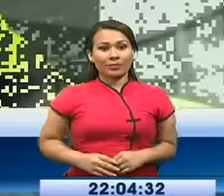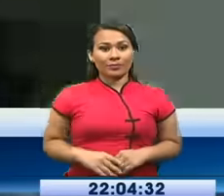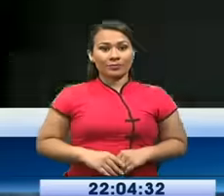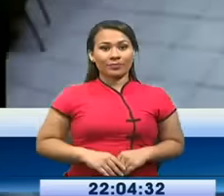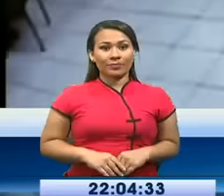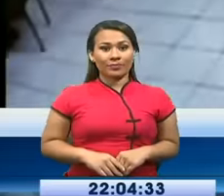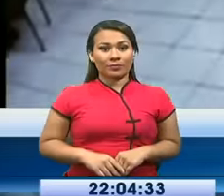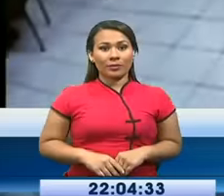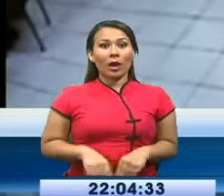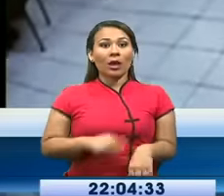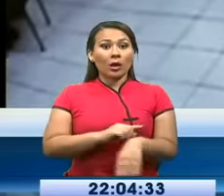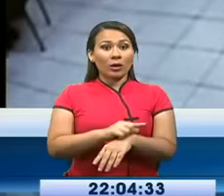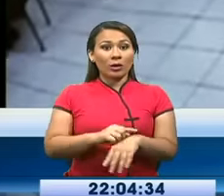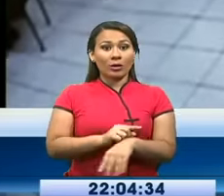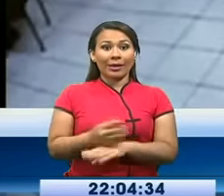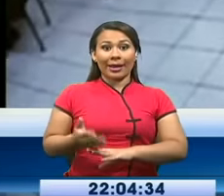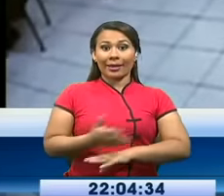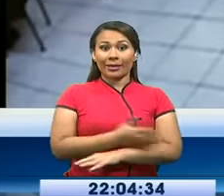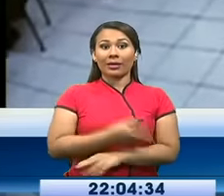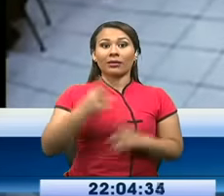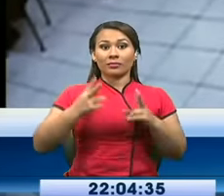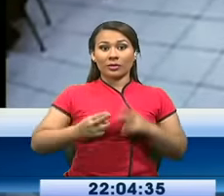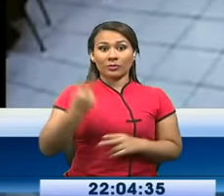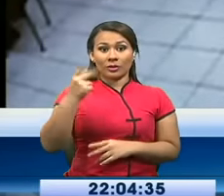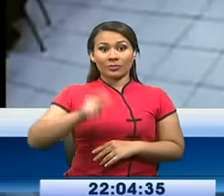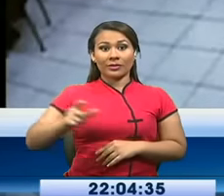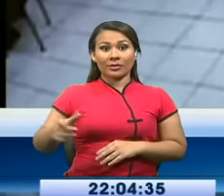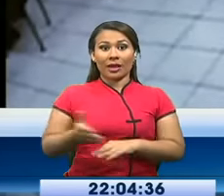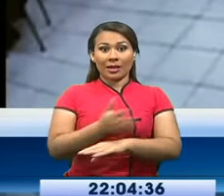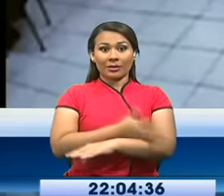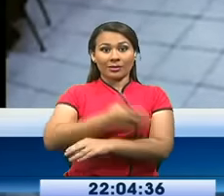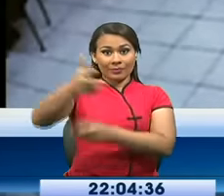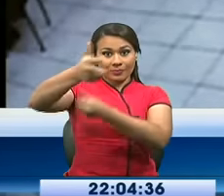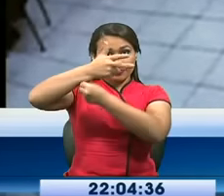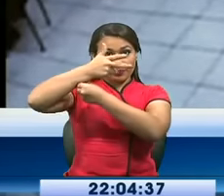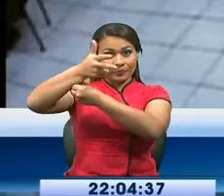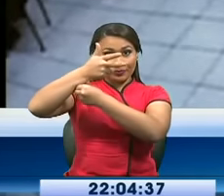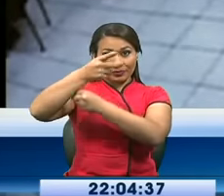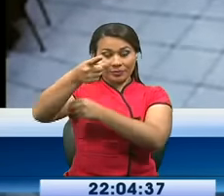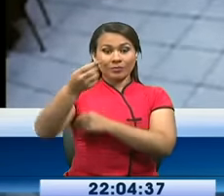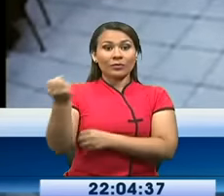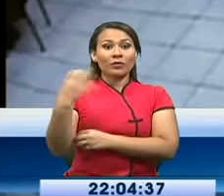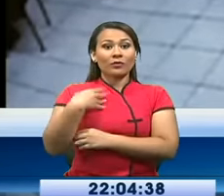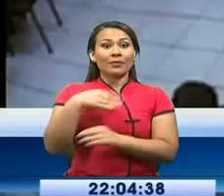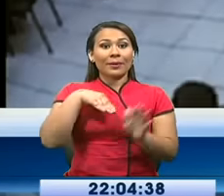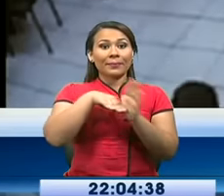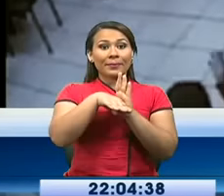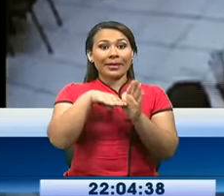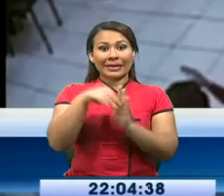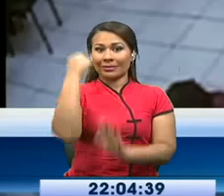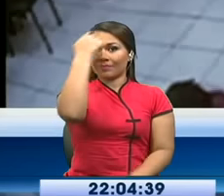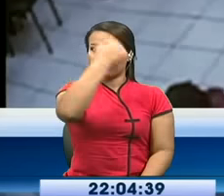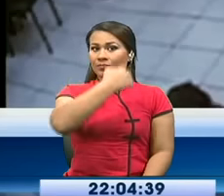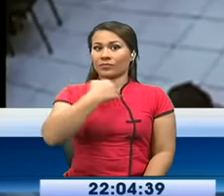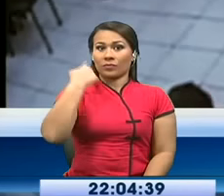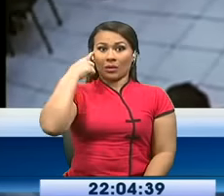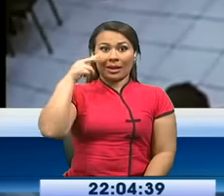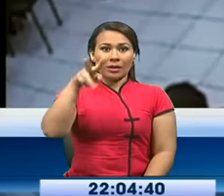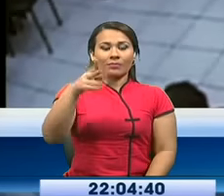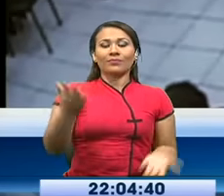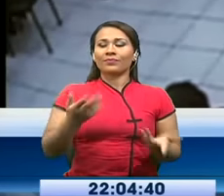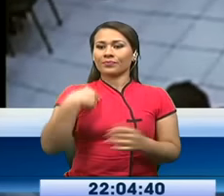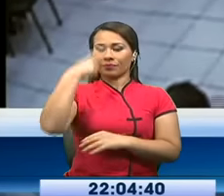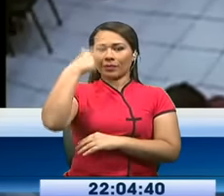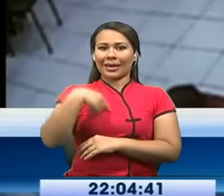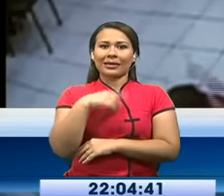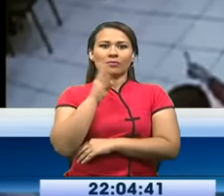entidad. Horas atrás, los mismos dos sujetos aparentemente fueron grabados por cámaras de seguridad de una agencia bancaria, donde están simulando hacer fila, pero